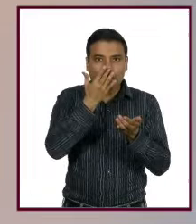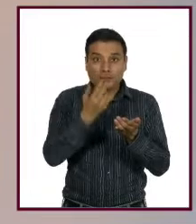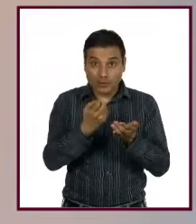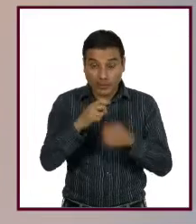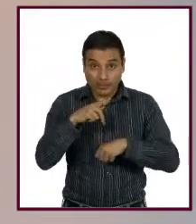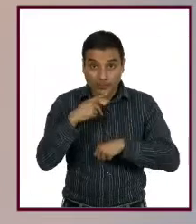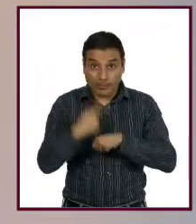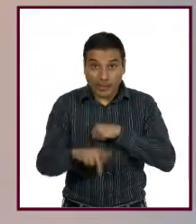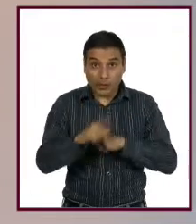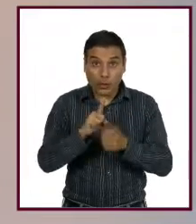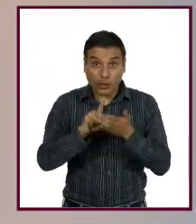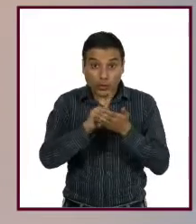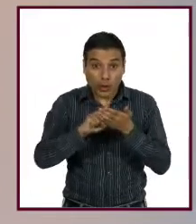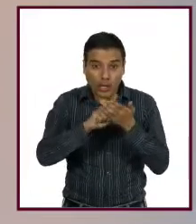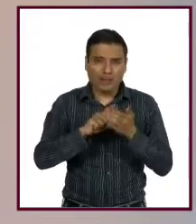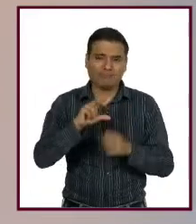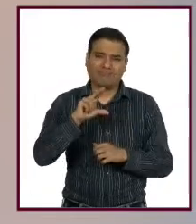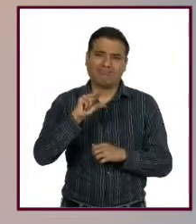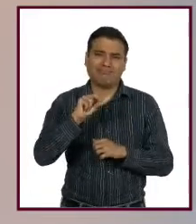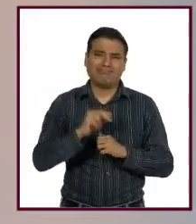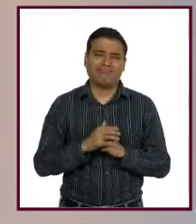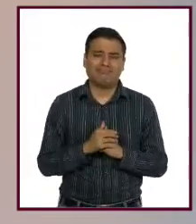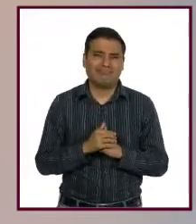psicotrópico, que no quiere decir que esto